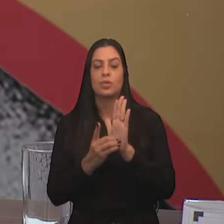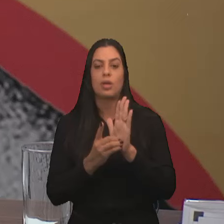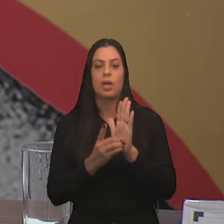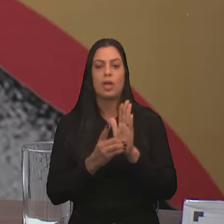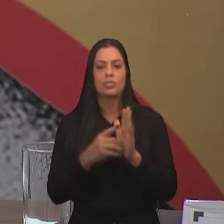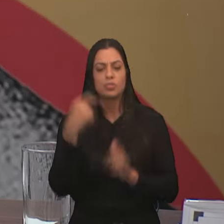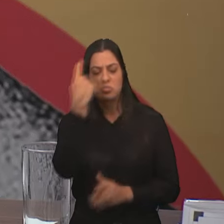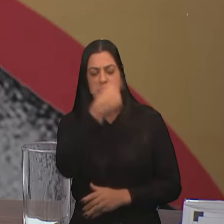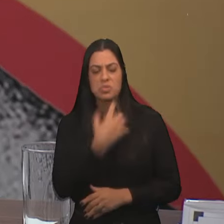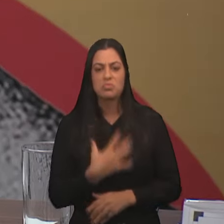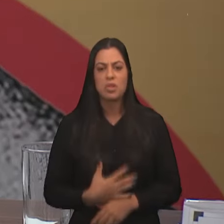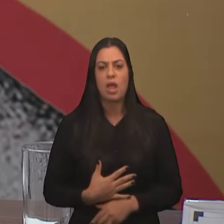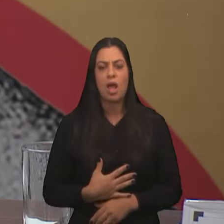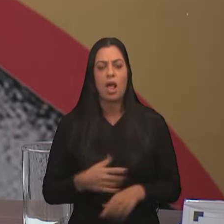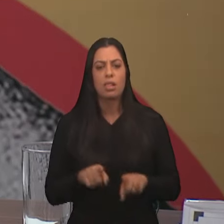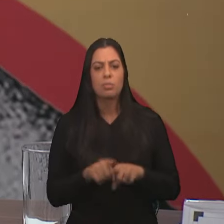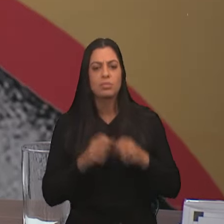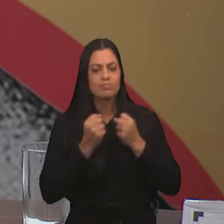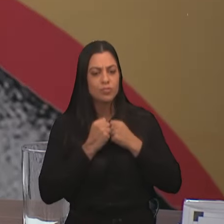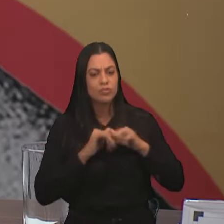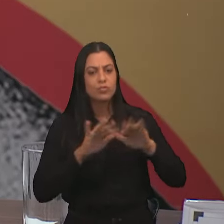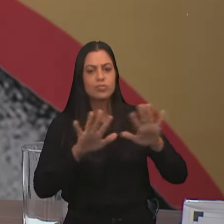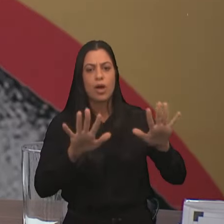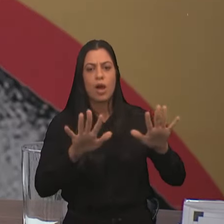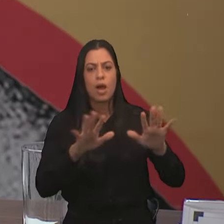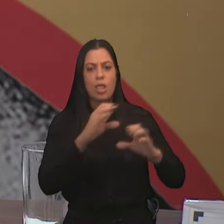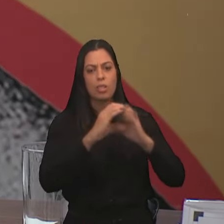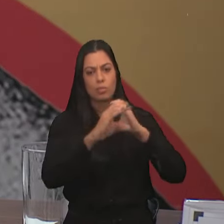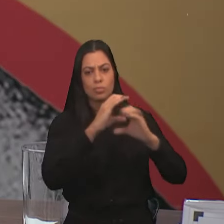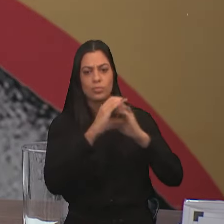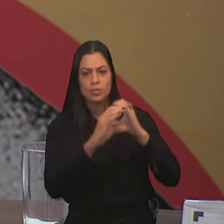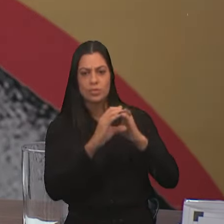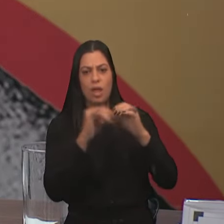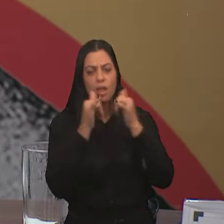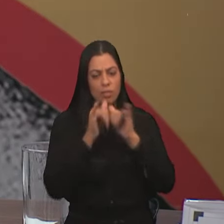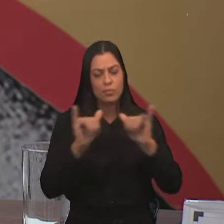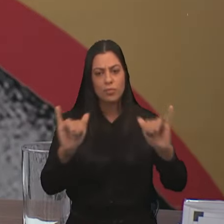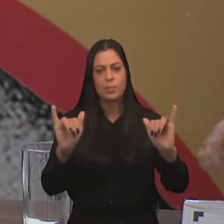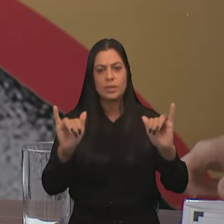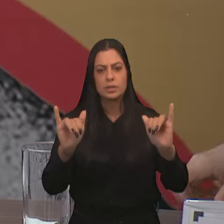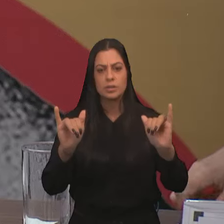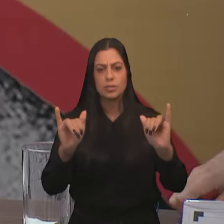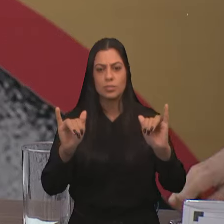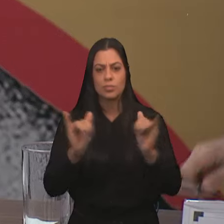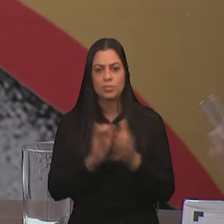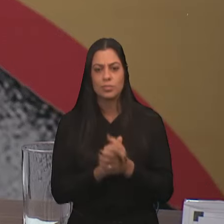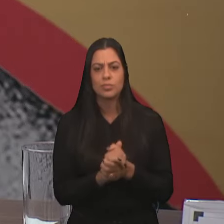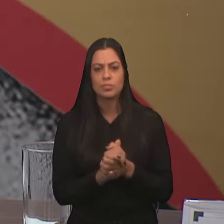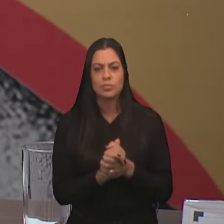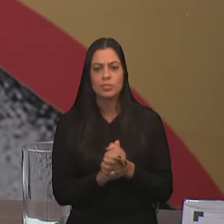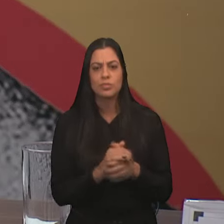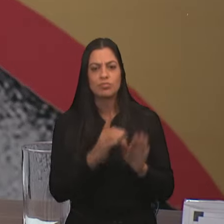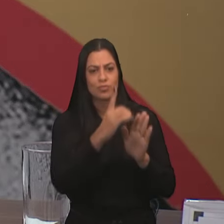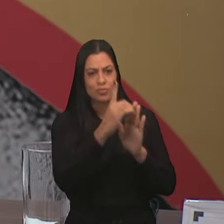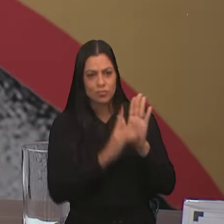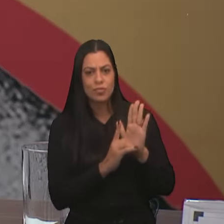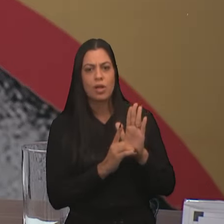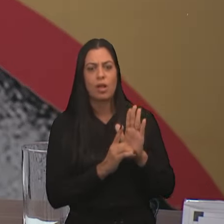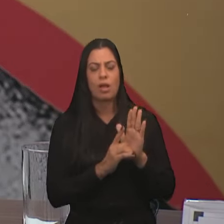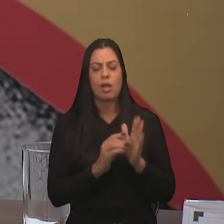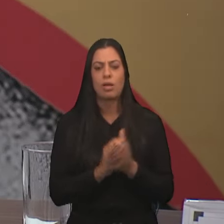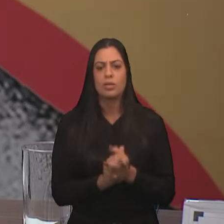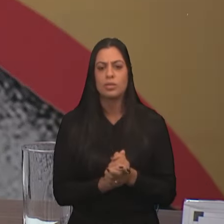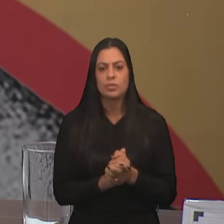de personalidad, la libertad de expresión, de comunicación y de información, el debido proceso